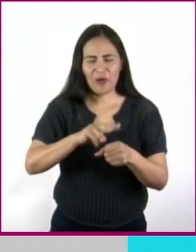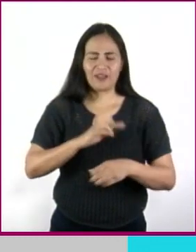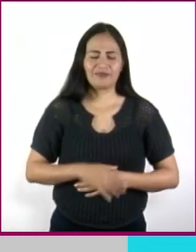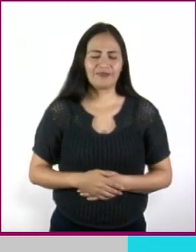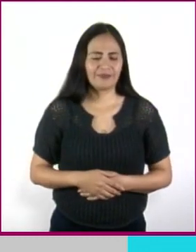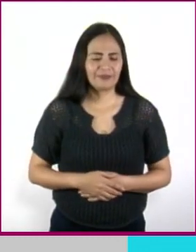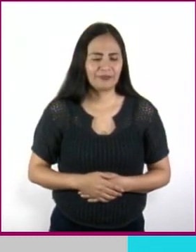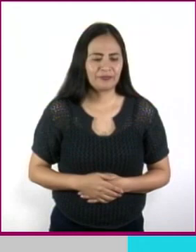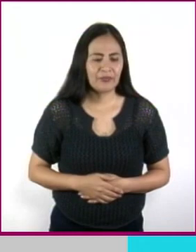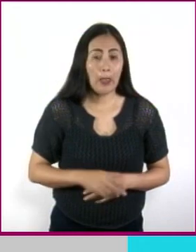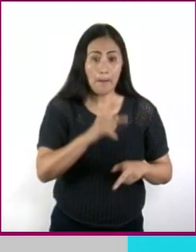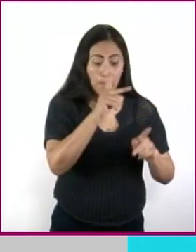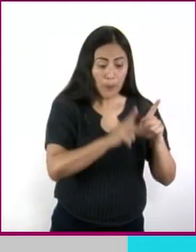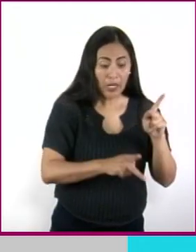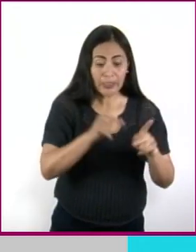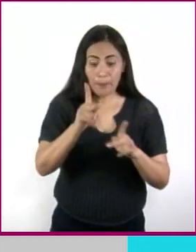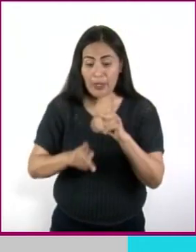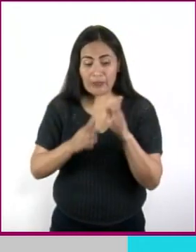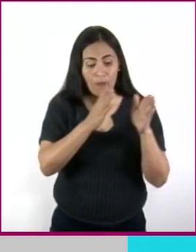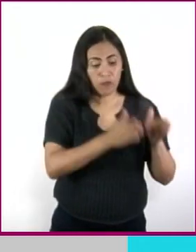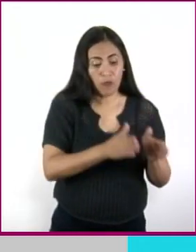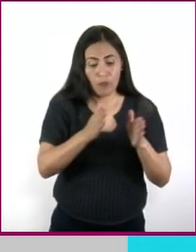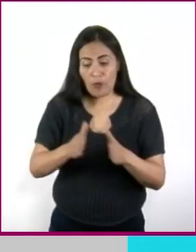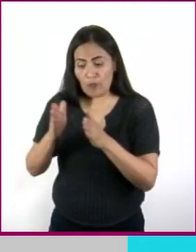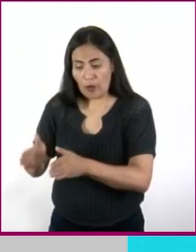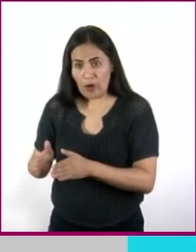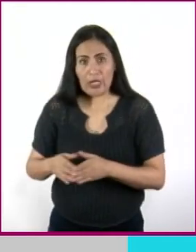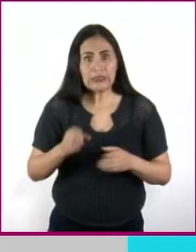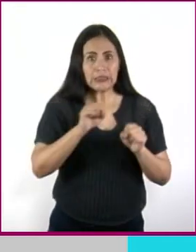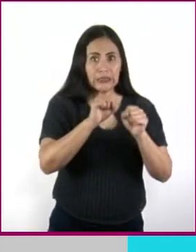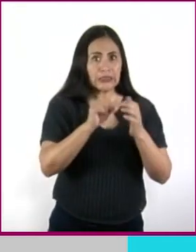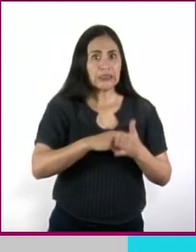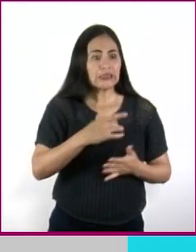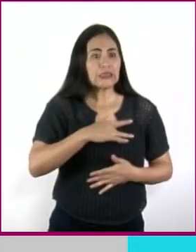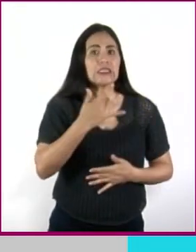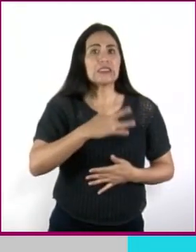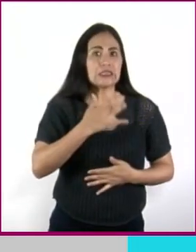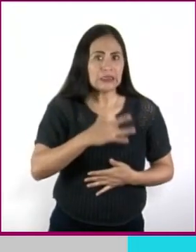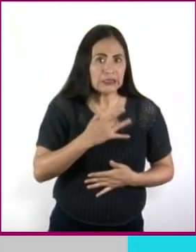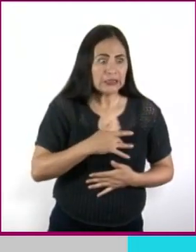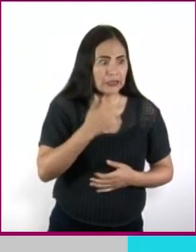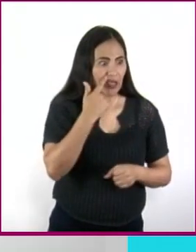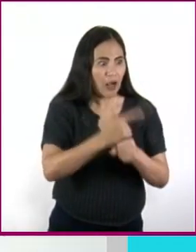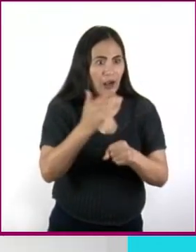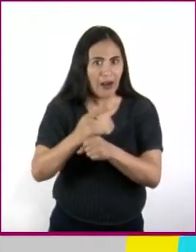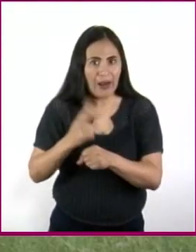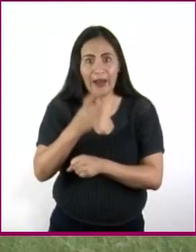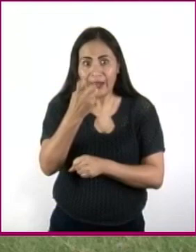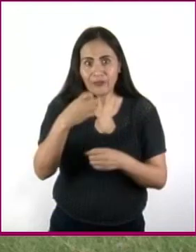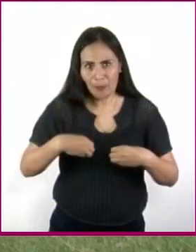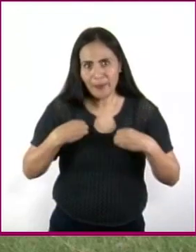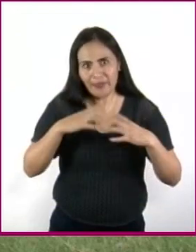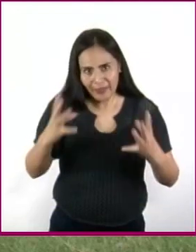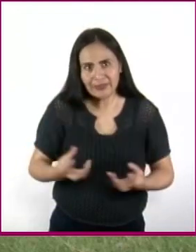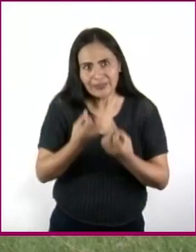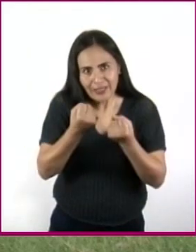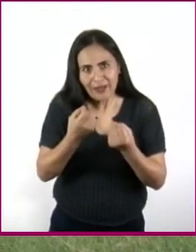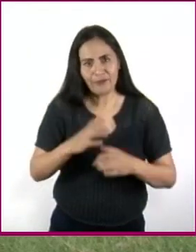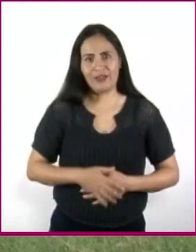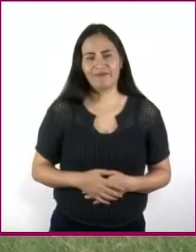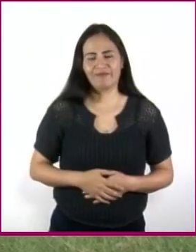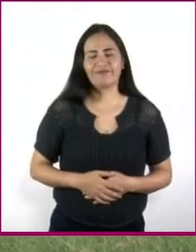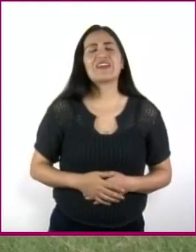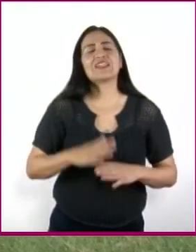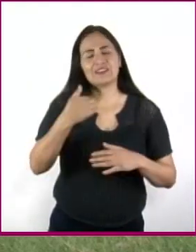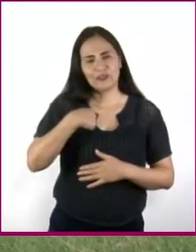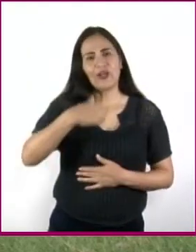Identificar las fases del dengue y sus signos de alarma oportunamente salva vidas. Ahora ya sé cuáles son los